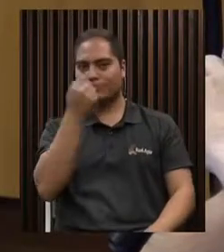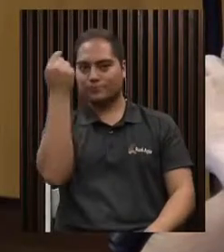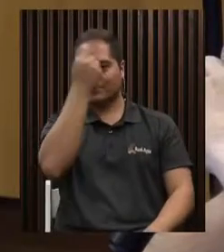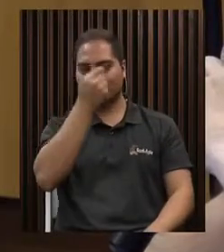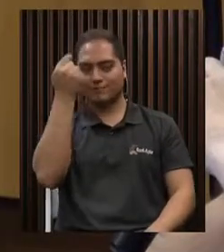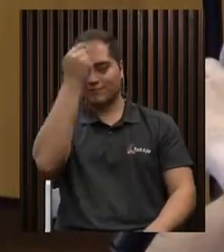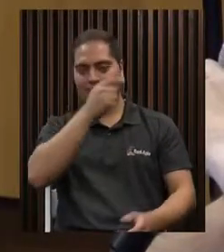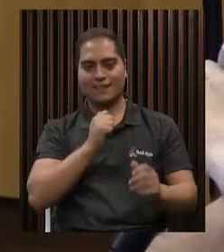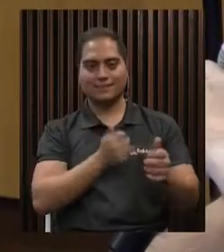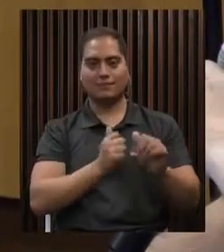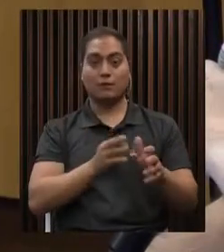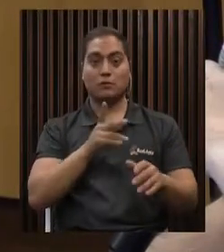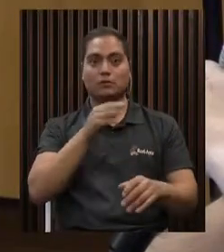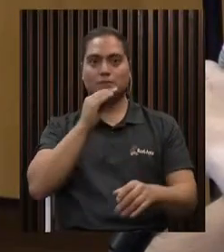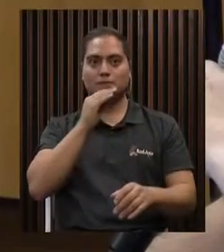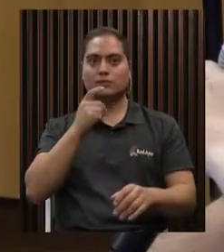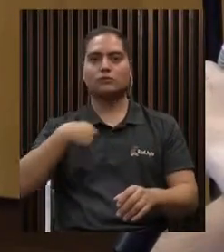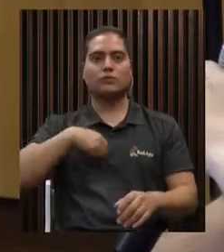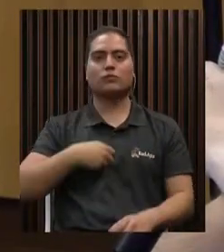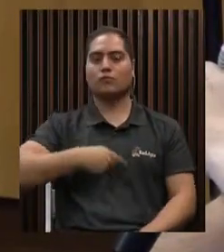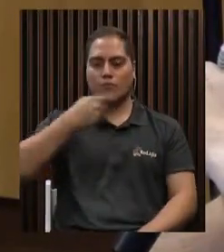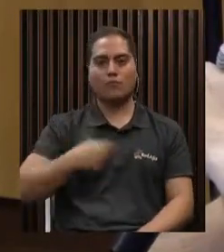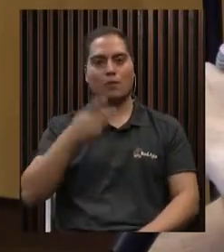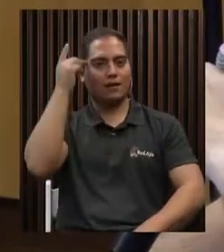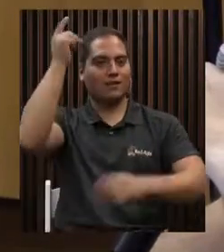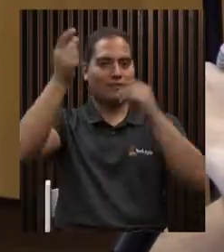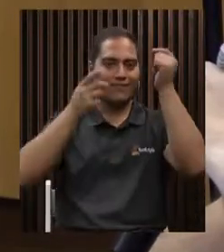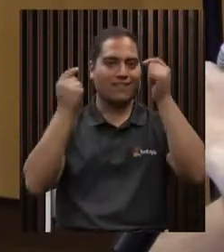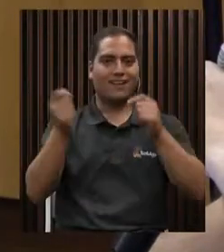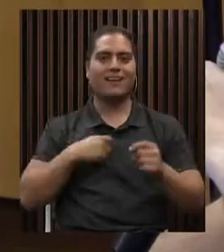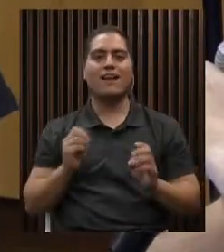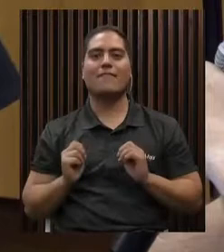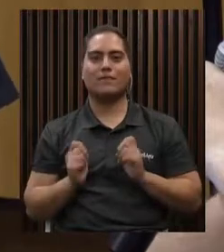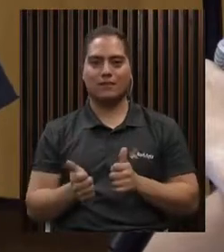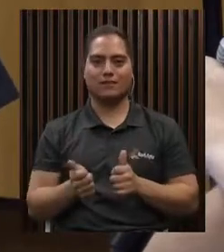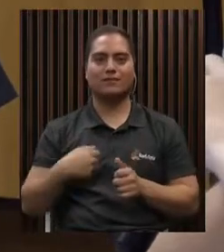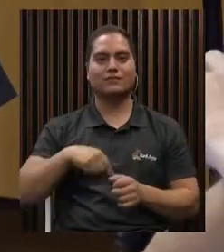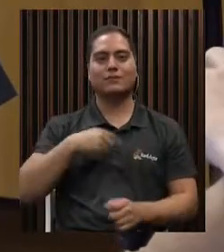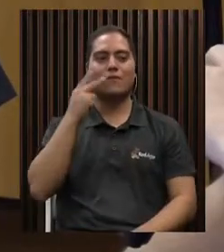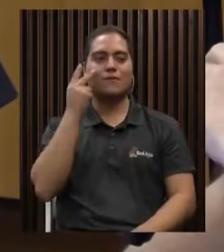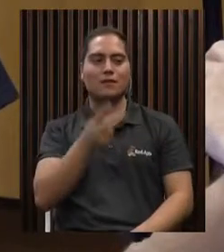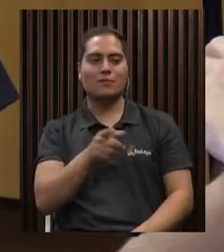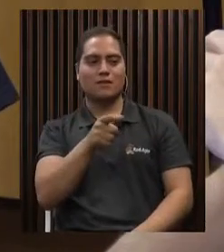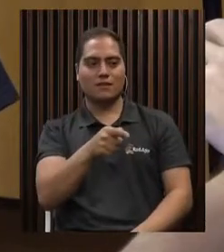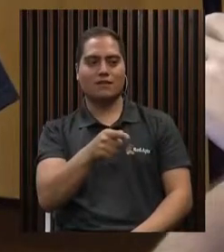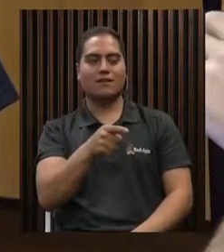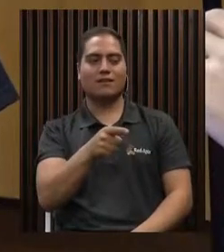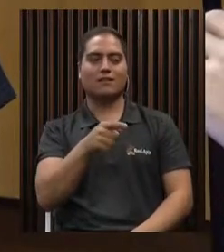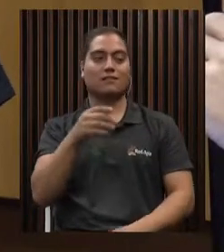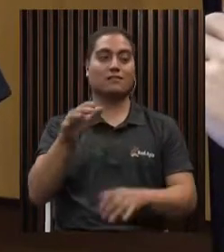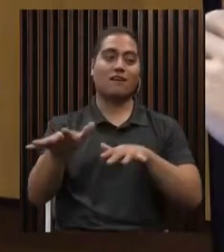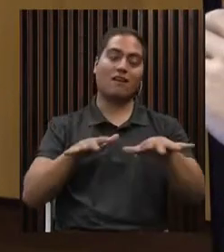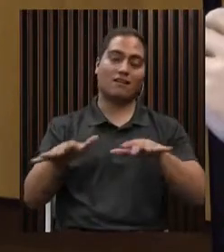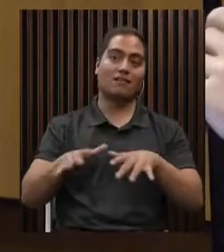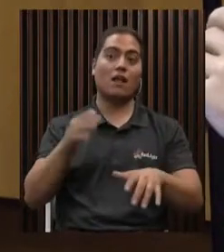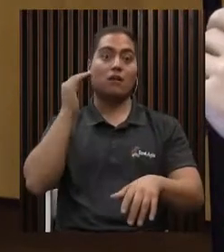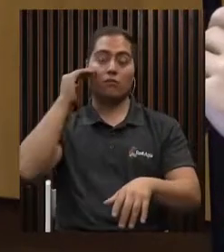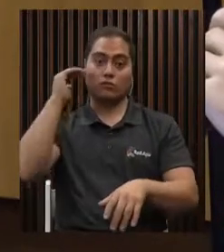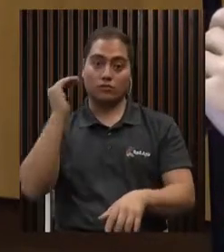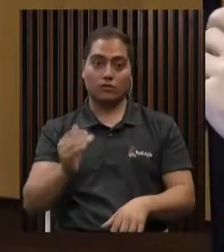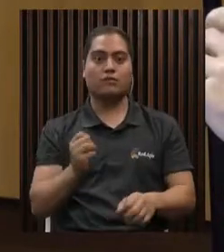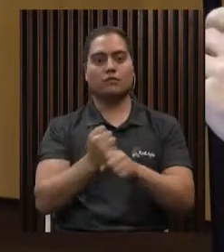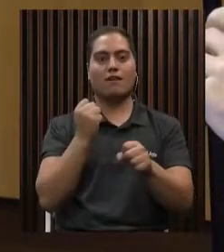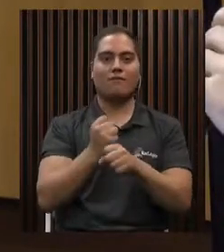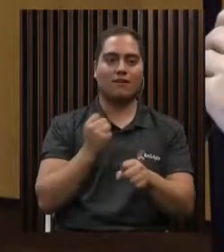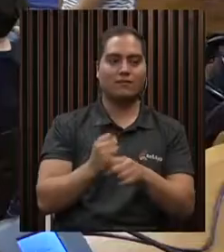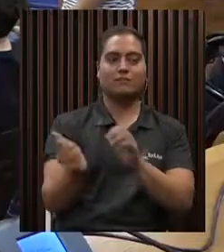vez confiar en nuestra creatividad y las habilidades que podemos ver ahí desde el punto de vista de la creatividad y cuando los niños trabajan